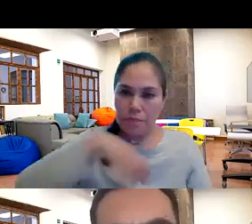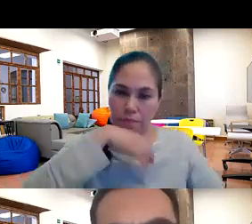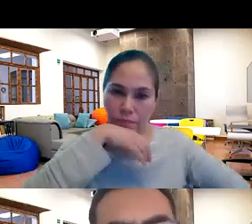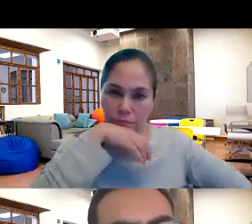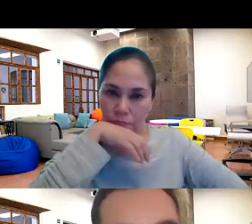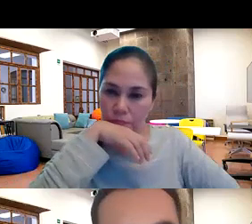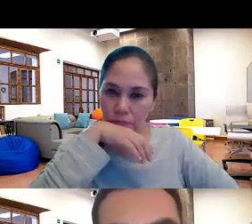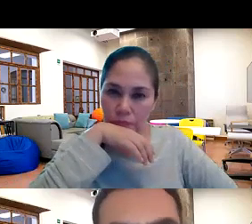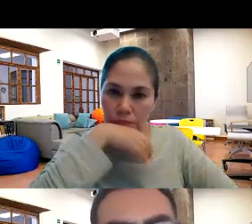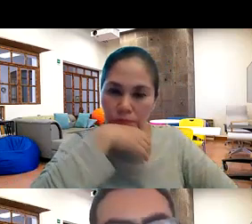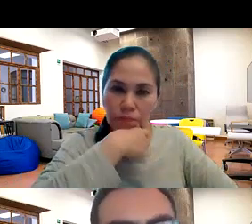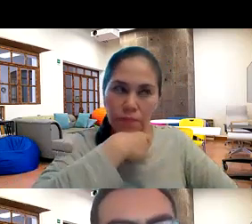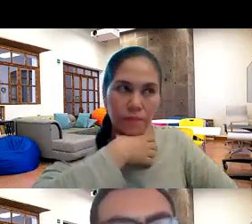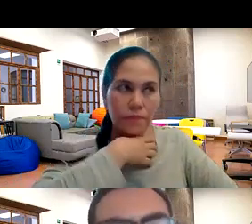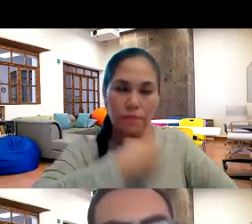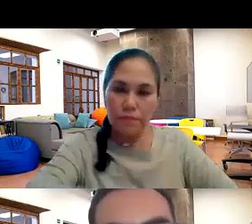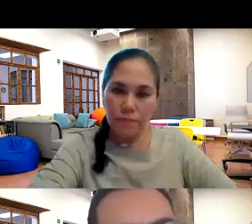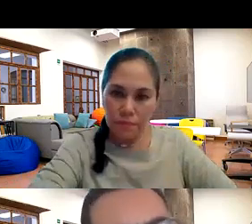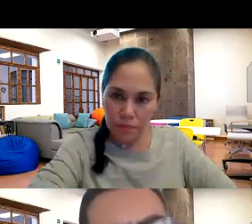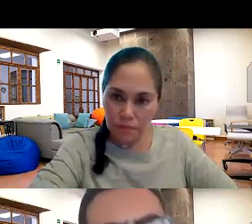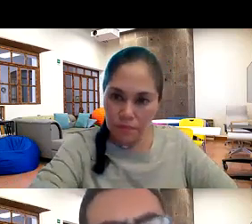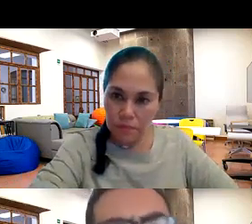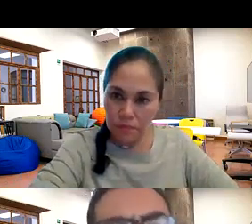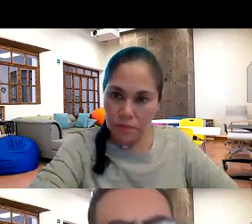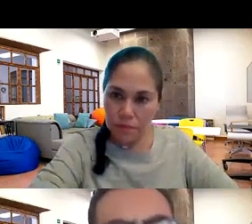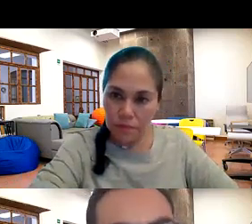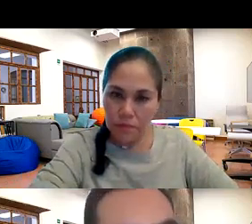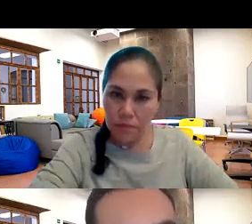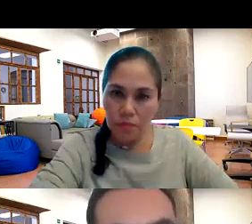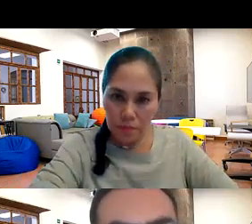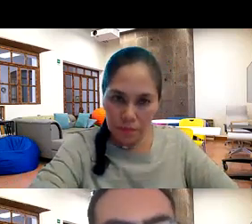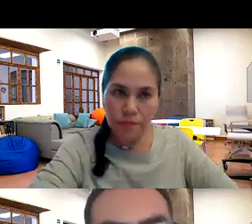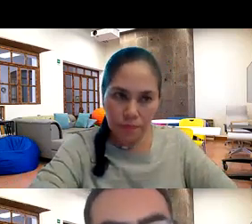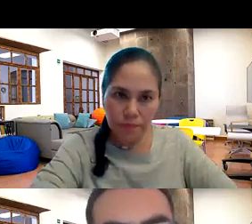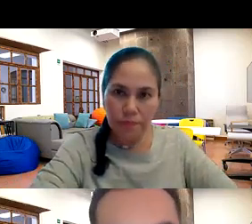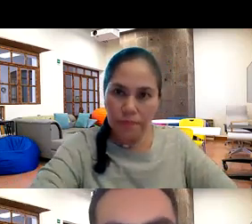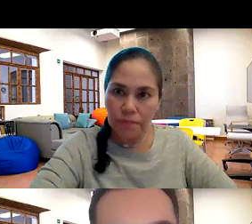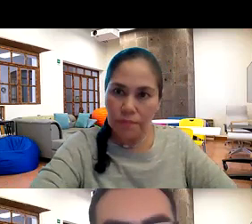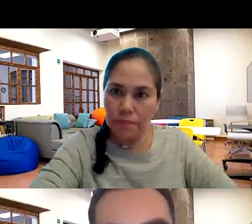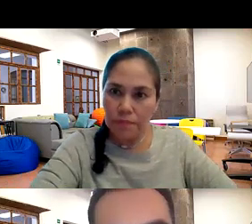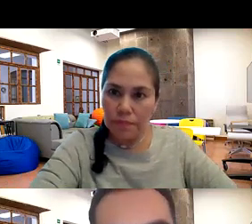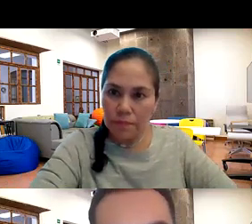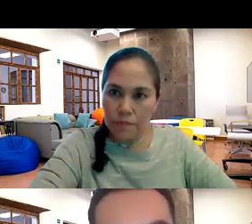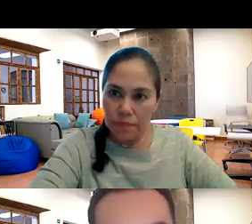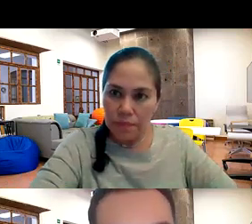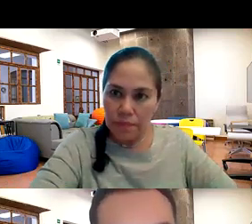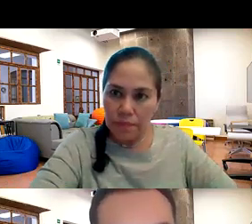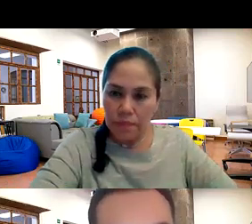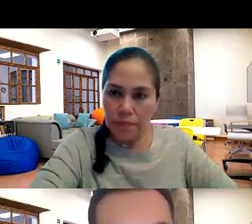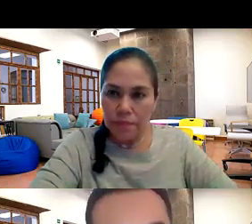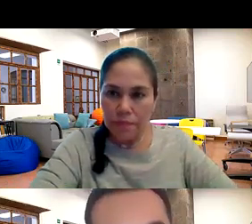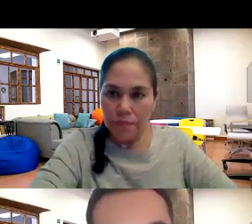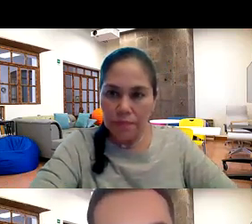la de motivos sí pueden redactar ahí directamente, ¿no? No va como archivo adjunto, sino redactado directamente sobre el formulario.